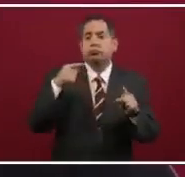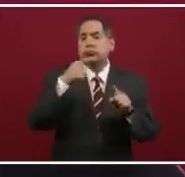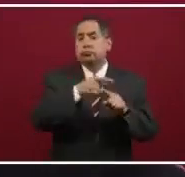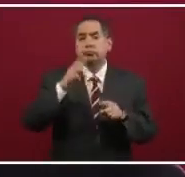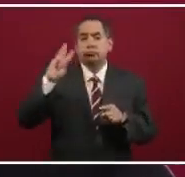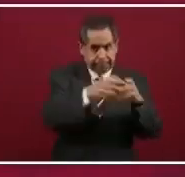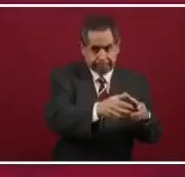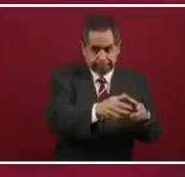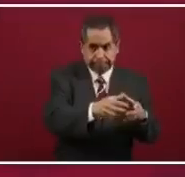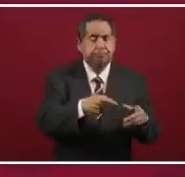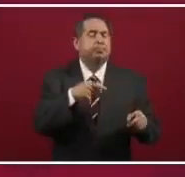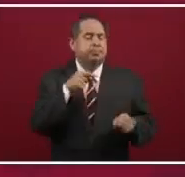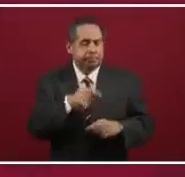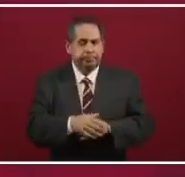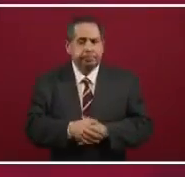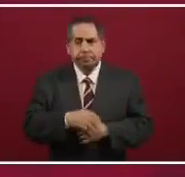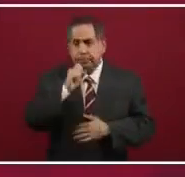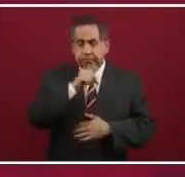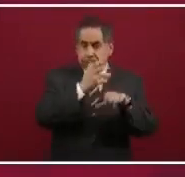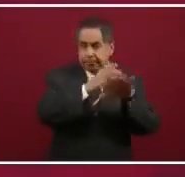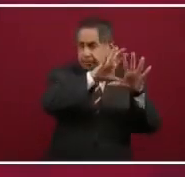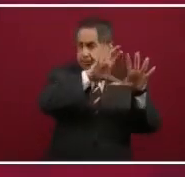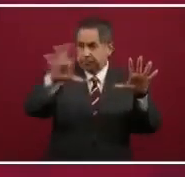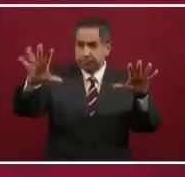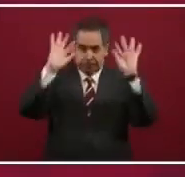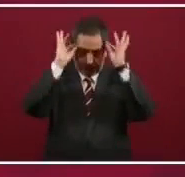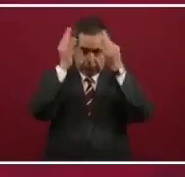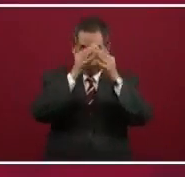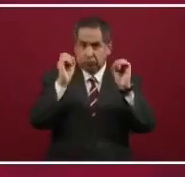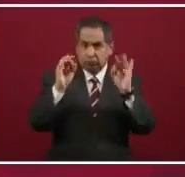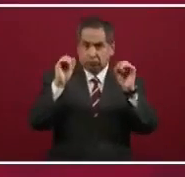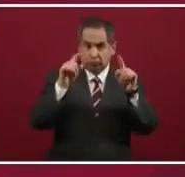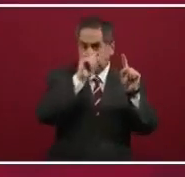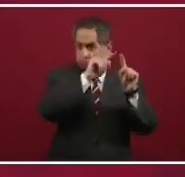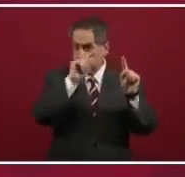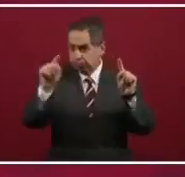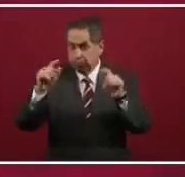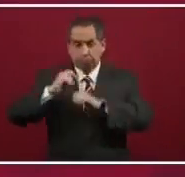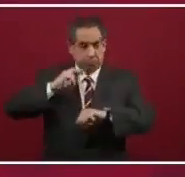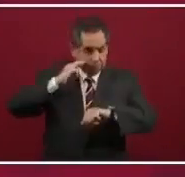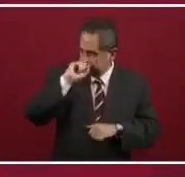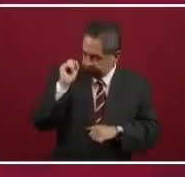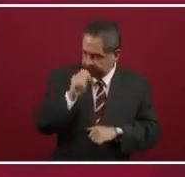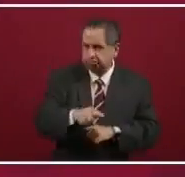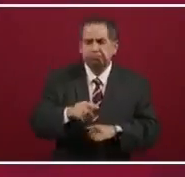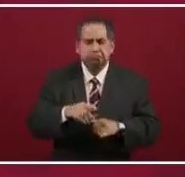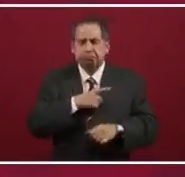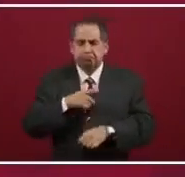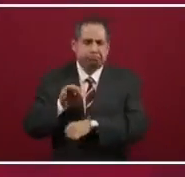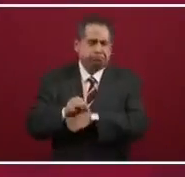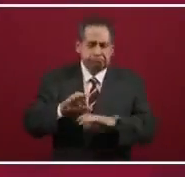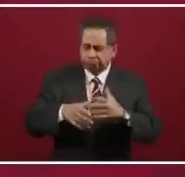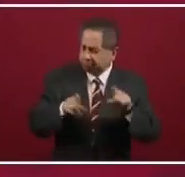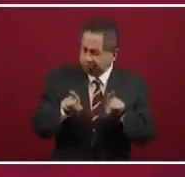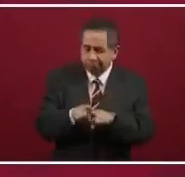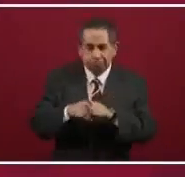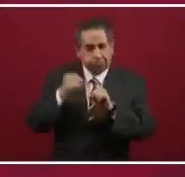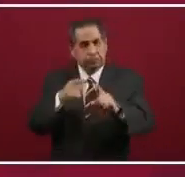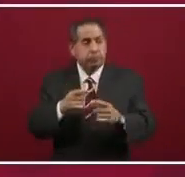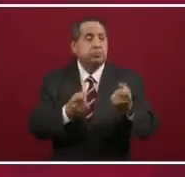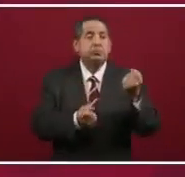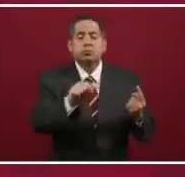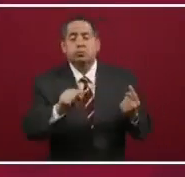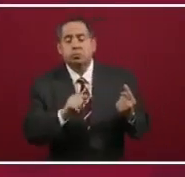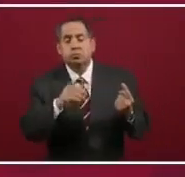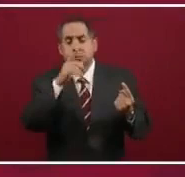los consulados de México en Estados Unidos tienen también esa orientación, y en el caso de donde no se ha